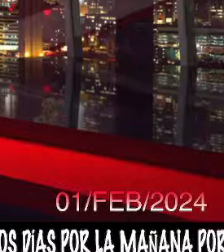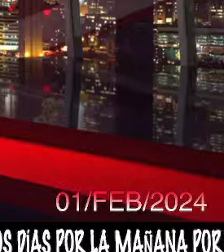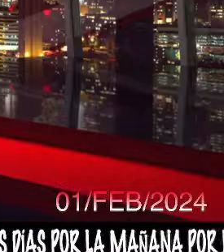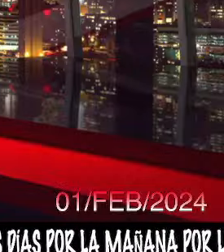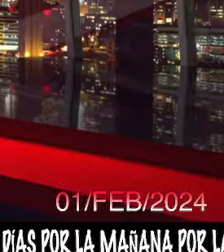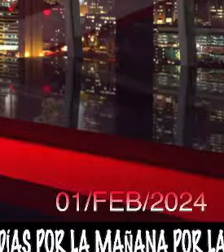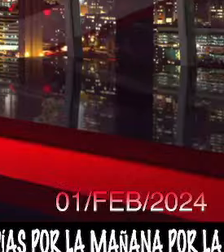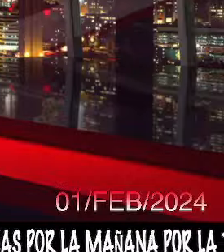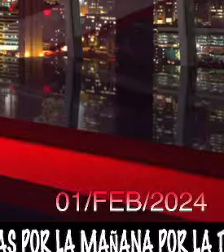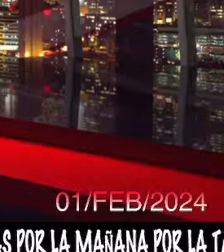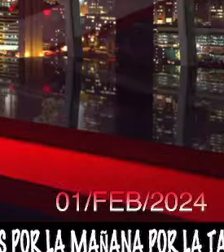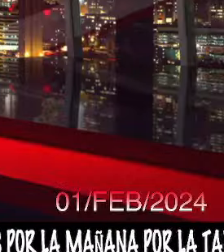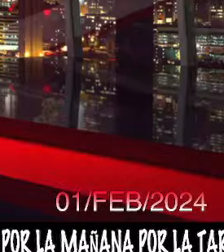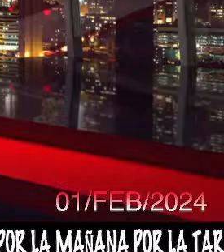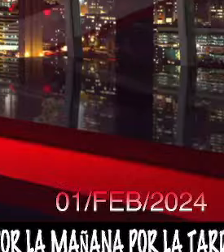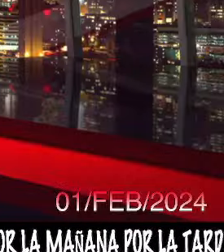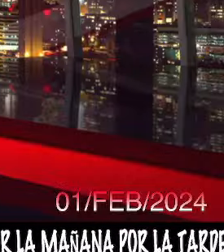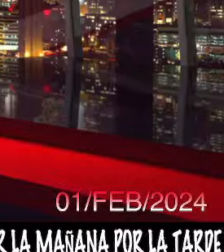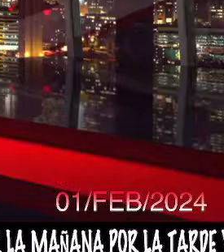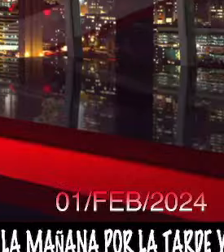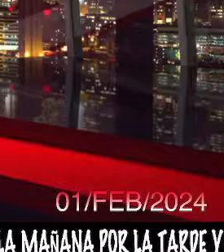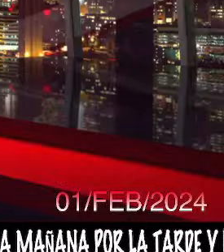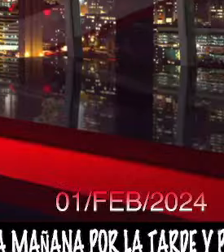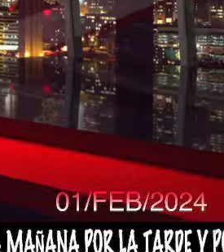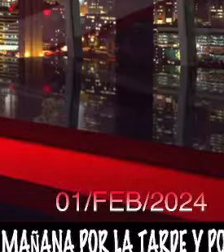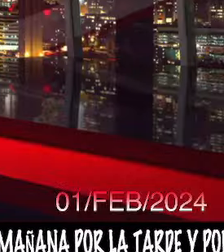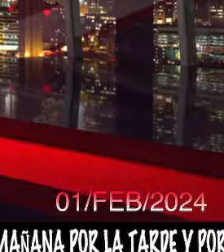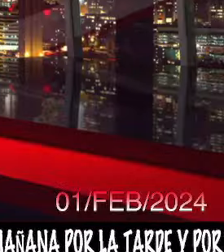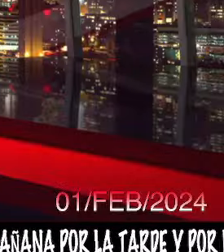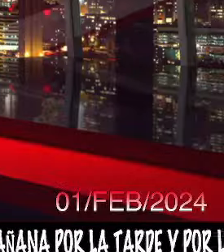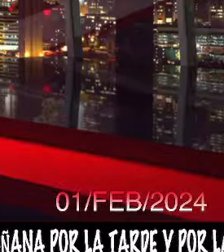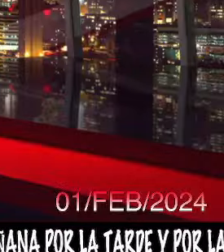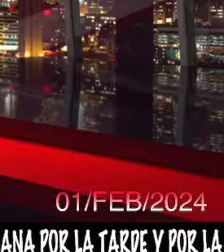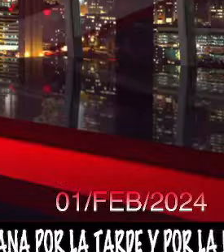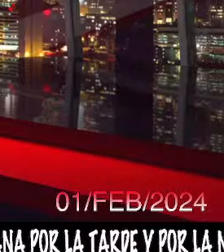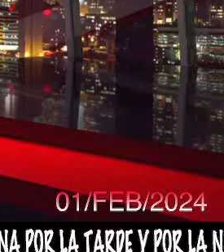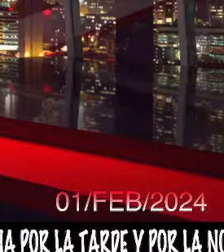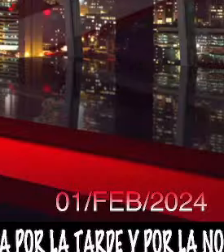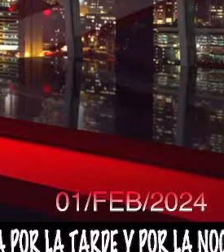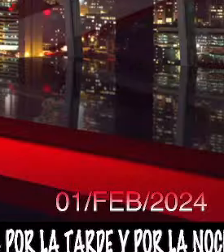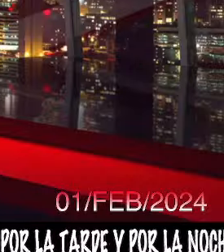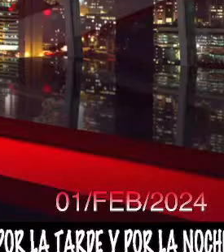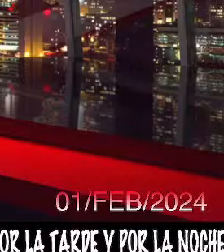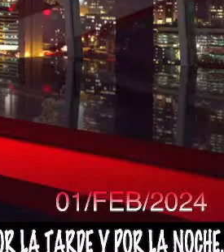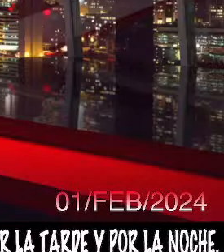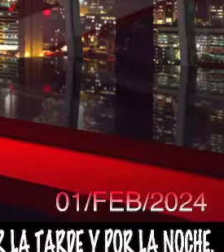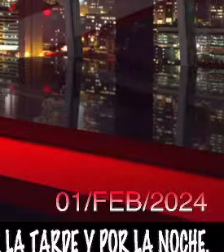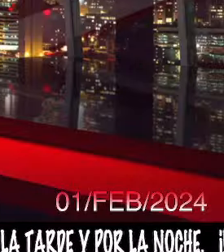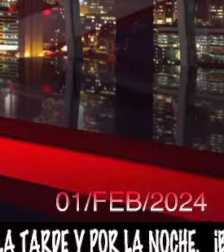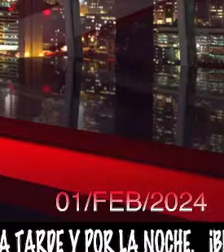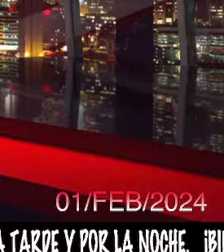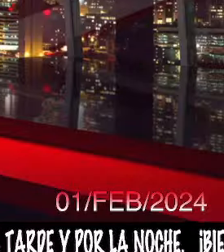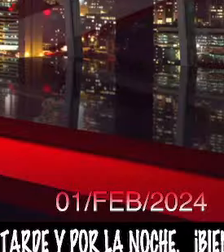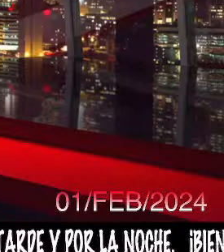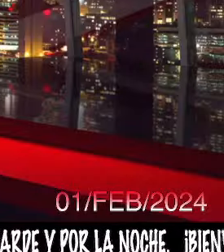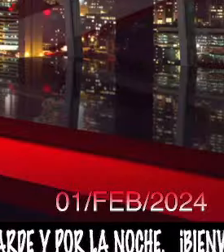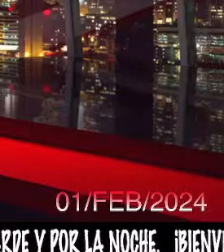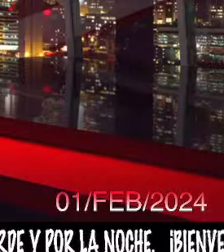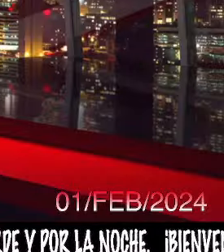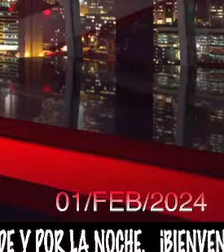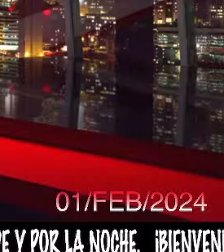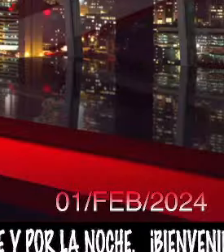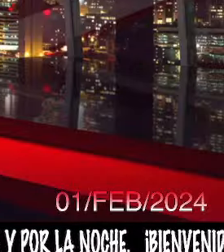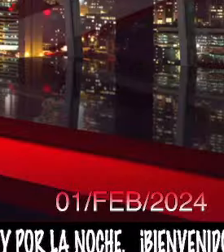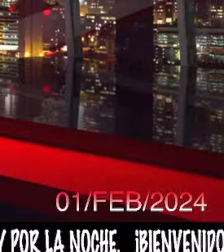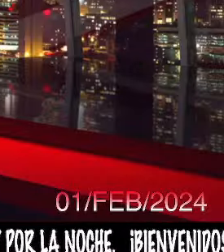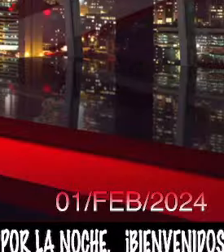Fernández Noroña a esta herradura de la democracia. Ya también hay pues algunos videos de lo que pasó